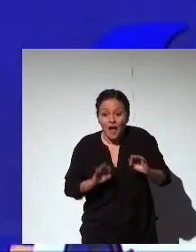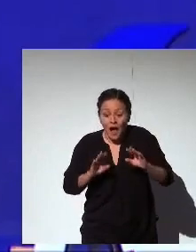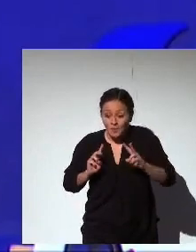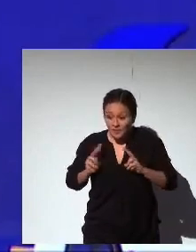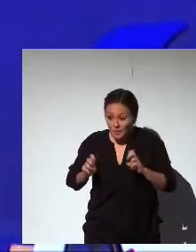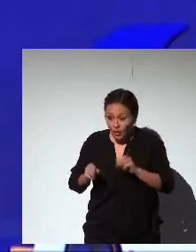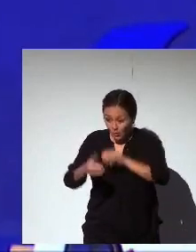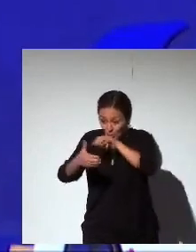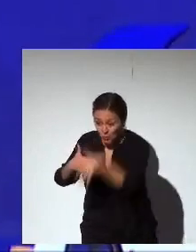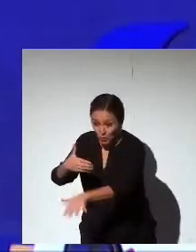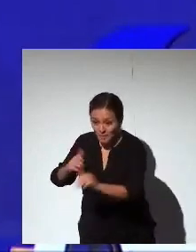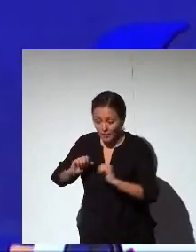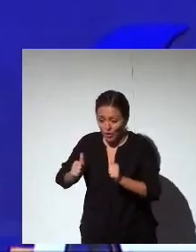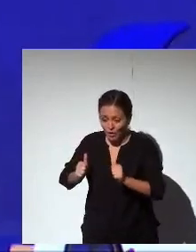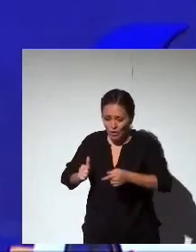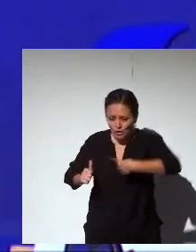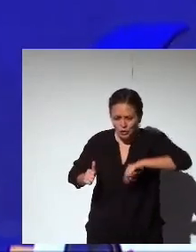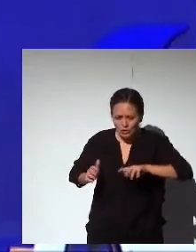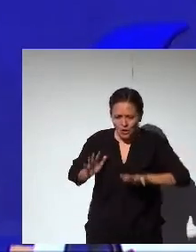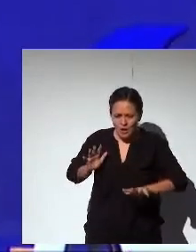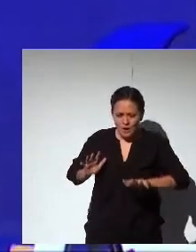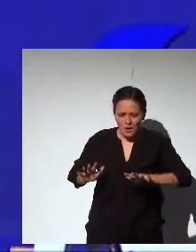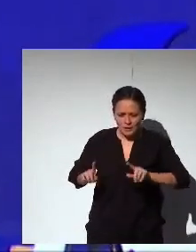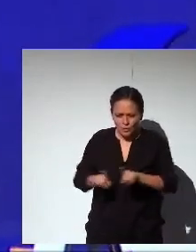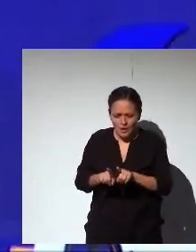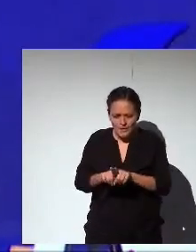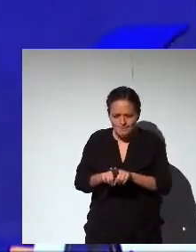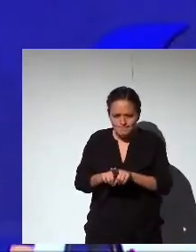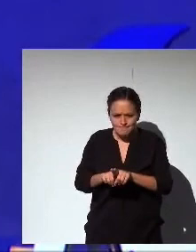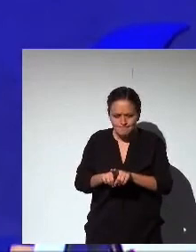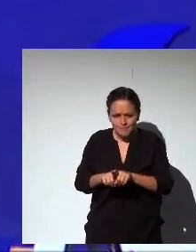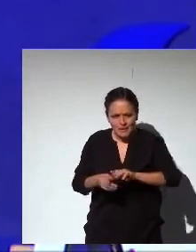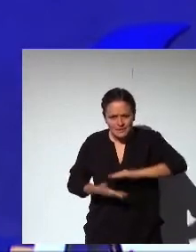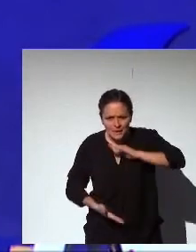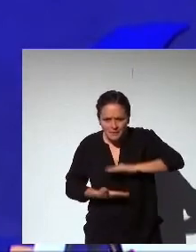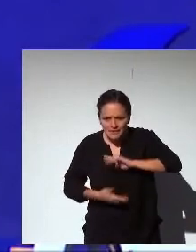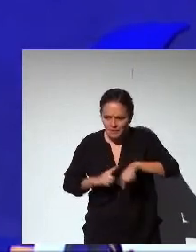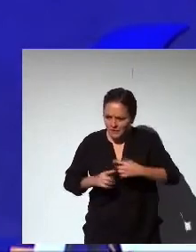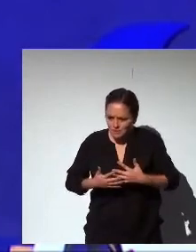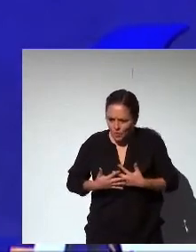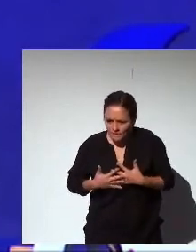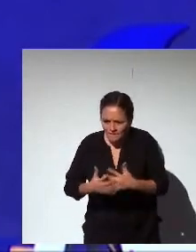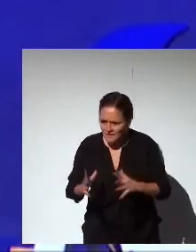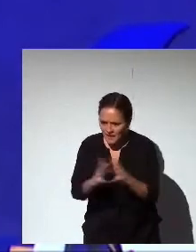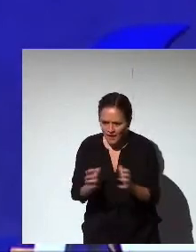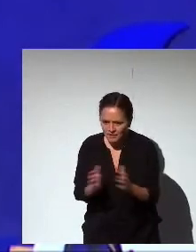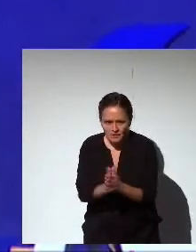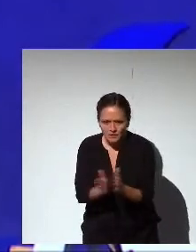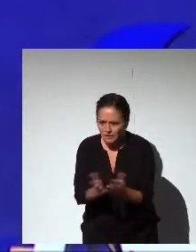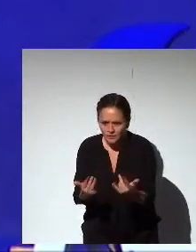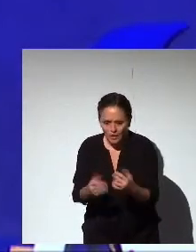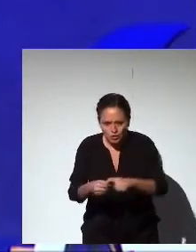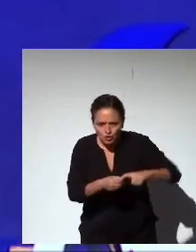pues, digamos que esa capacidad y ese voluntarismo y esa